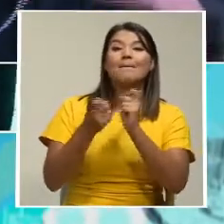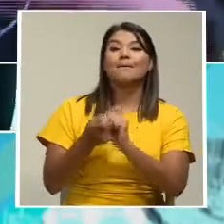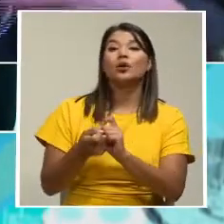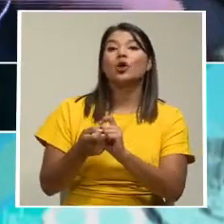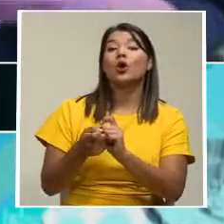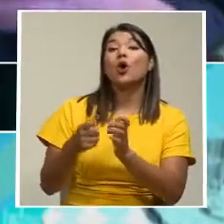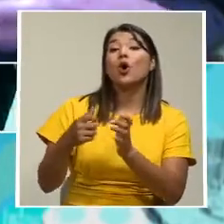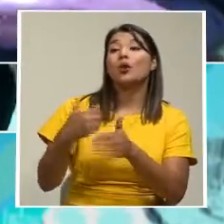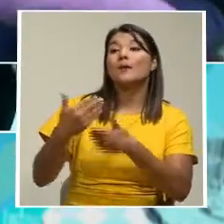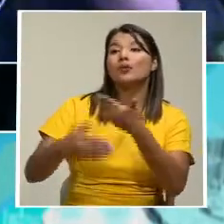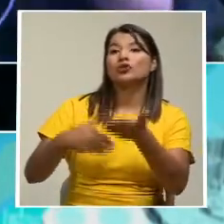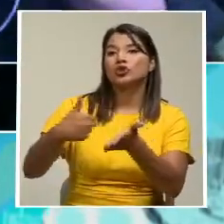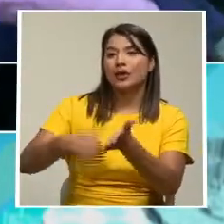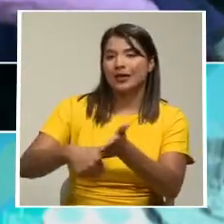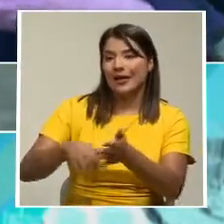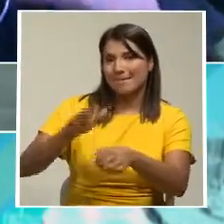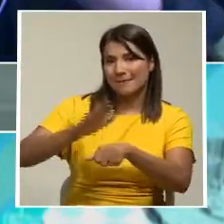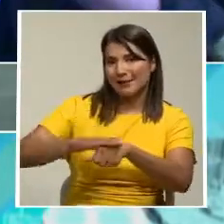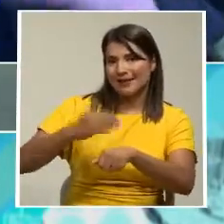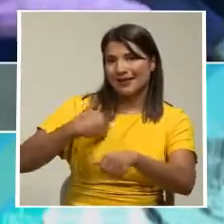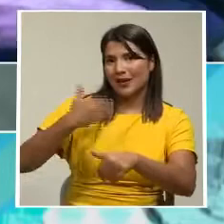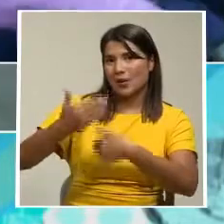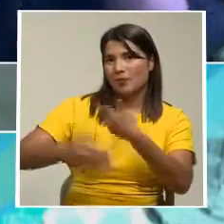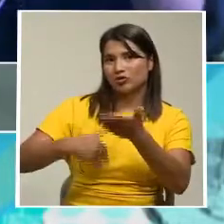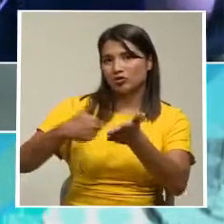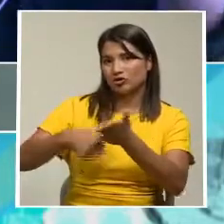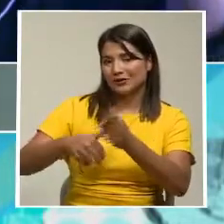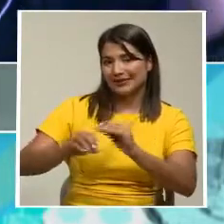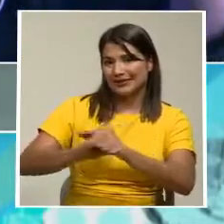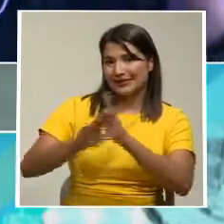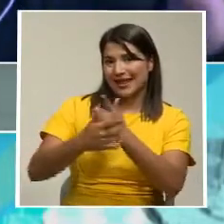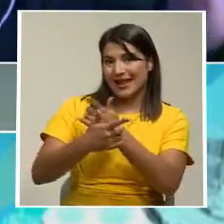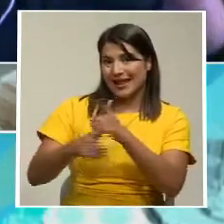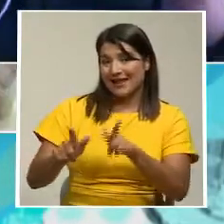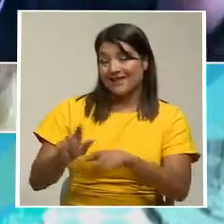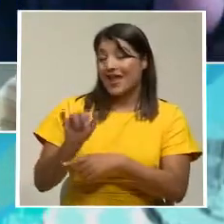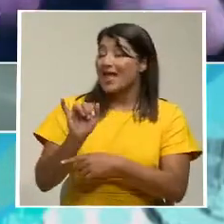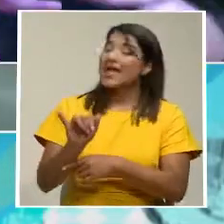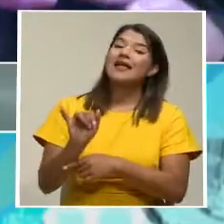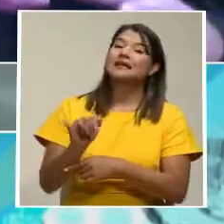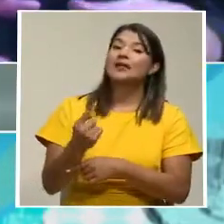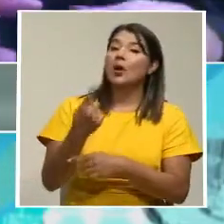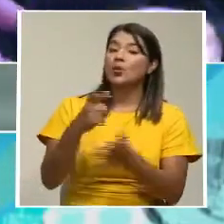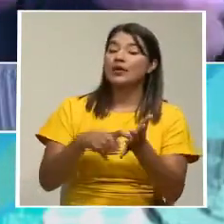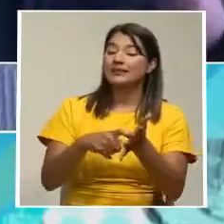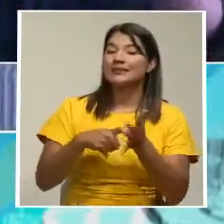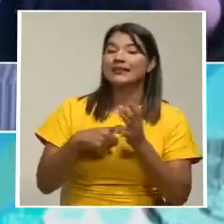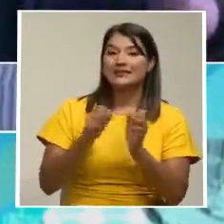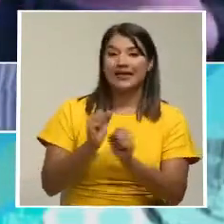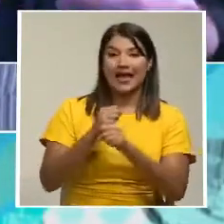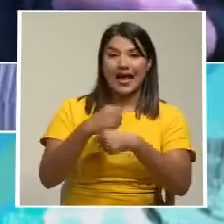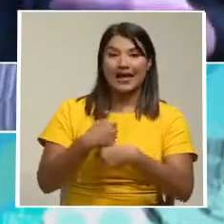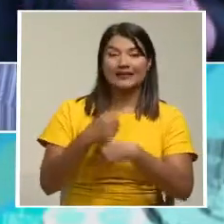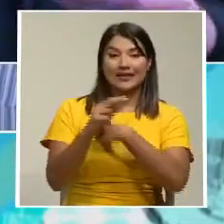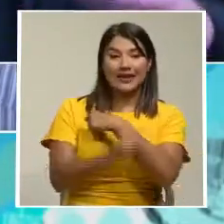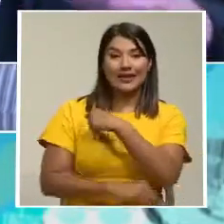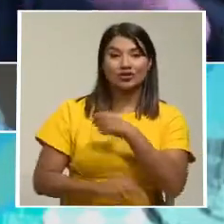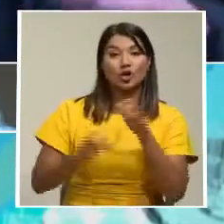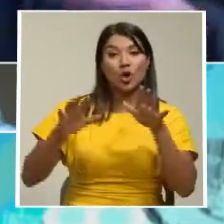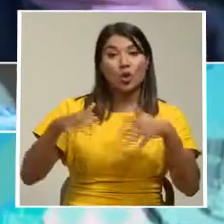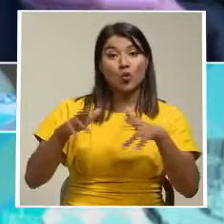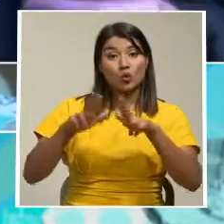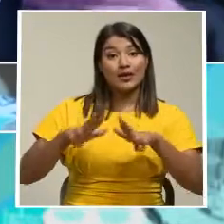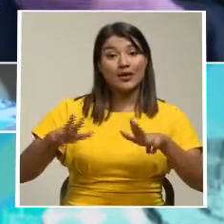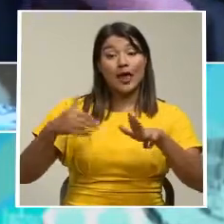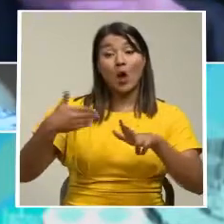garantizar un proceso electoral transparente y libre, que esa es precisamente una de las exigencias que hace Naciones Unidas en sus